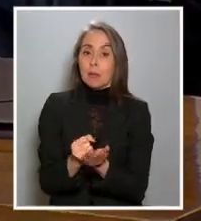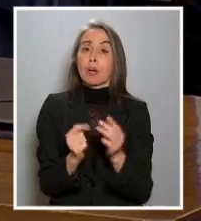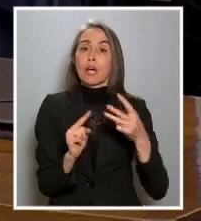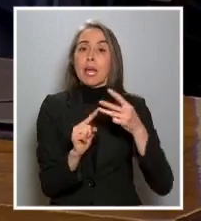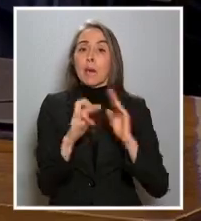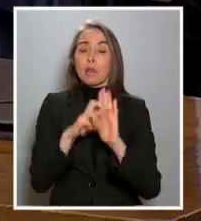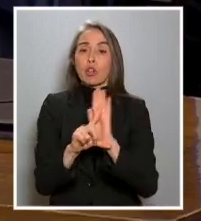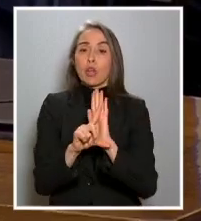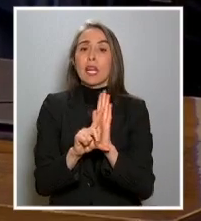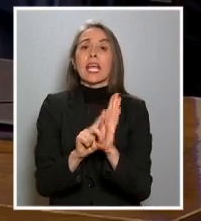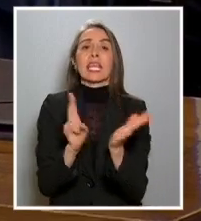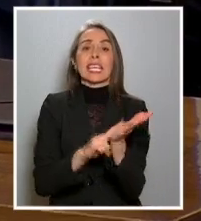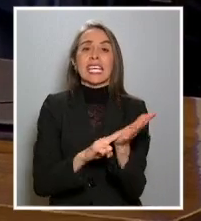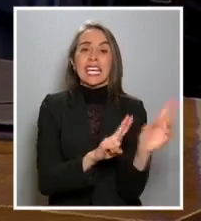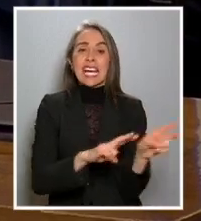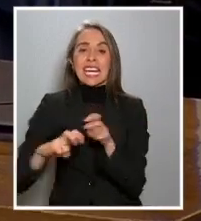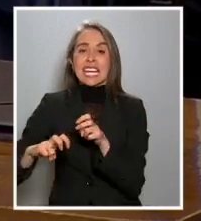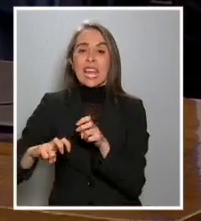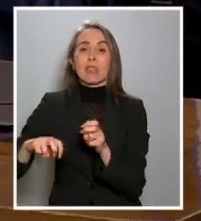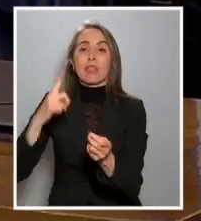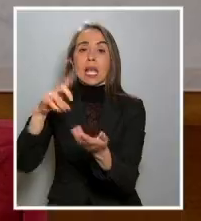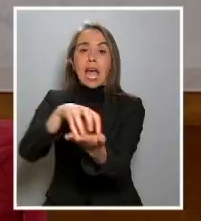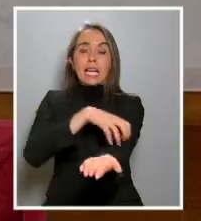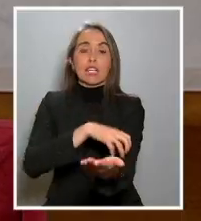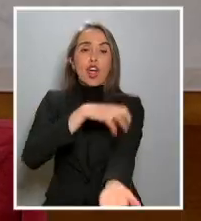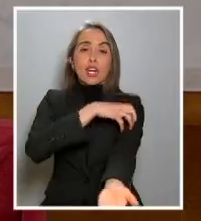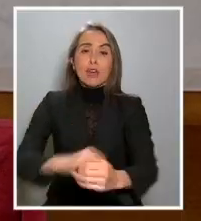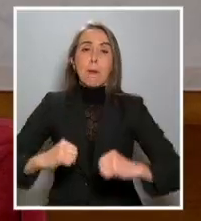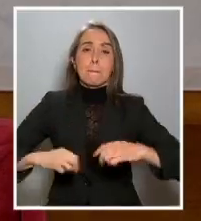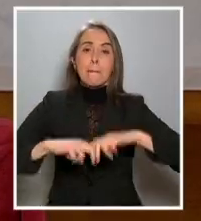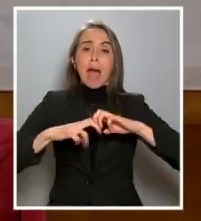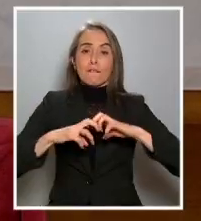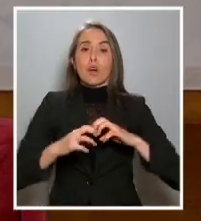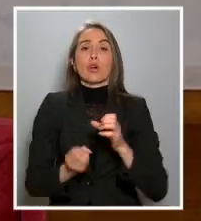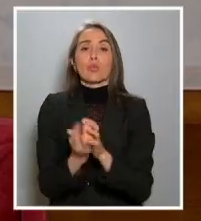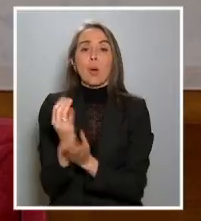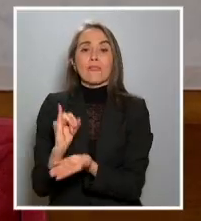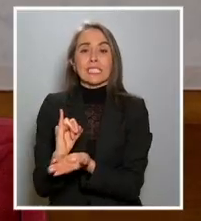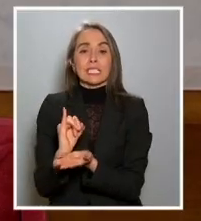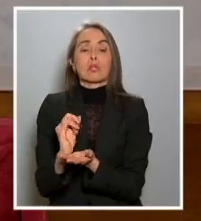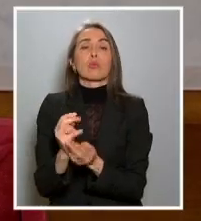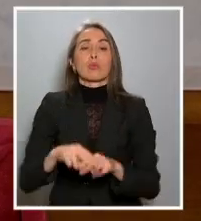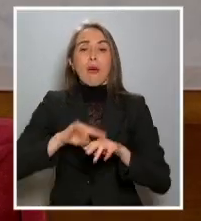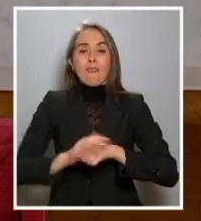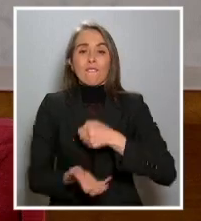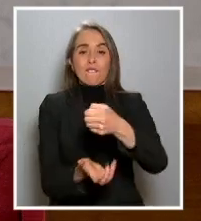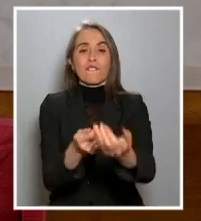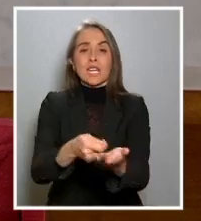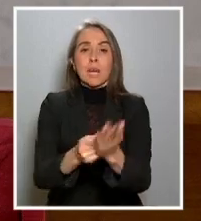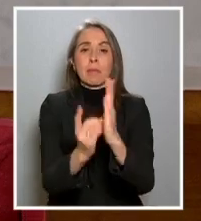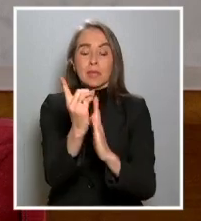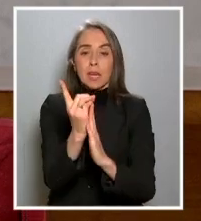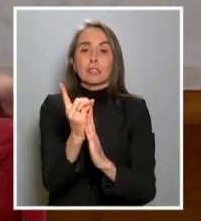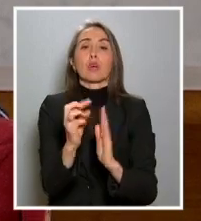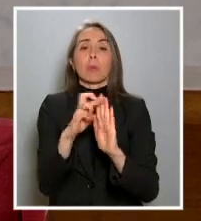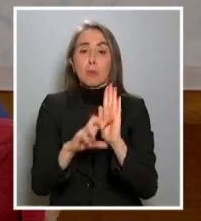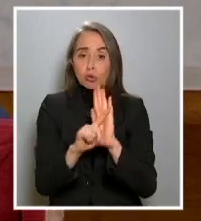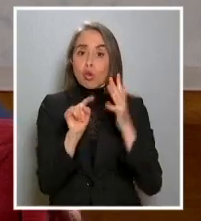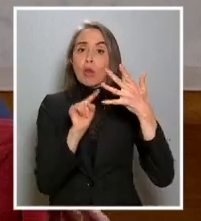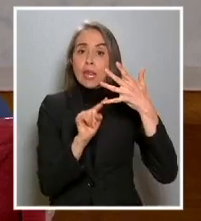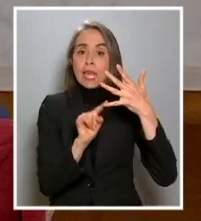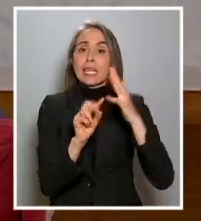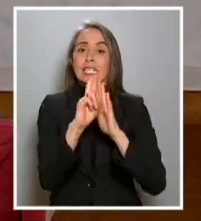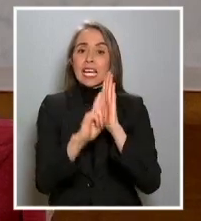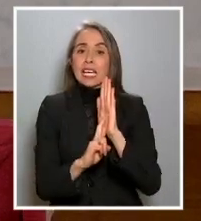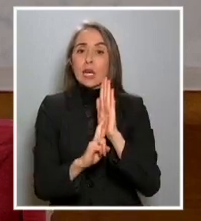de rentas regionales, regiones más fuertes, la creación de una agencia de financiamiento de desarrollo y la regulación